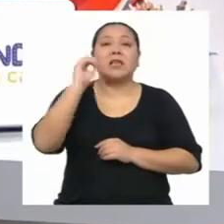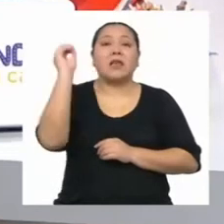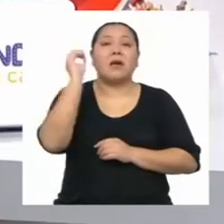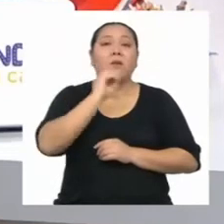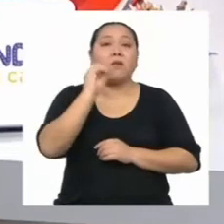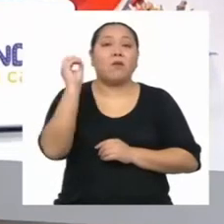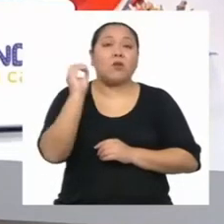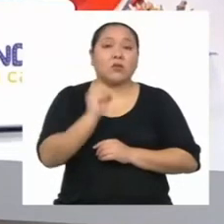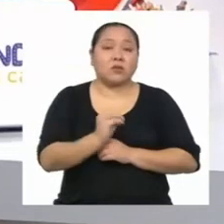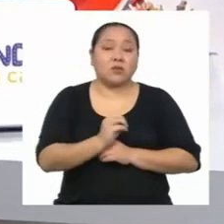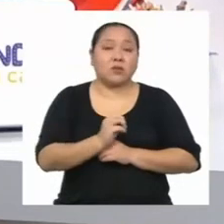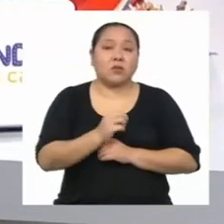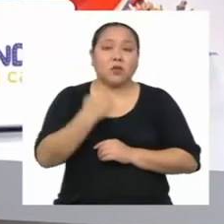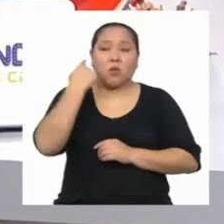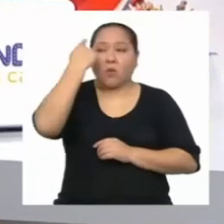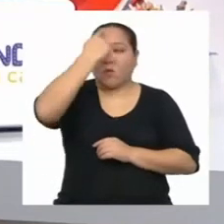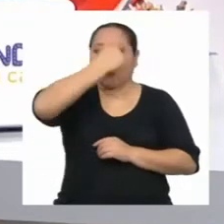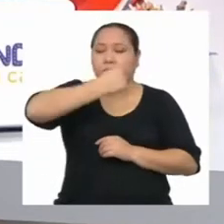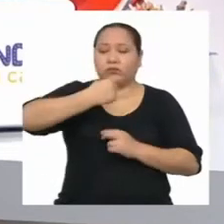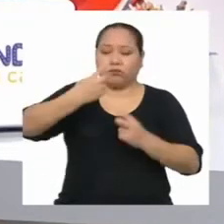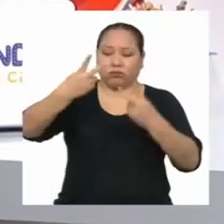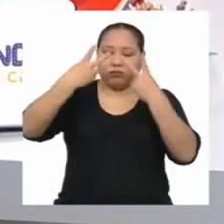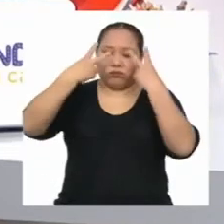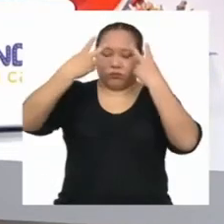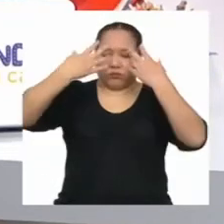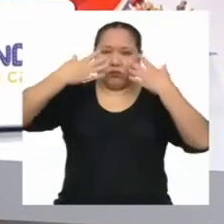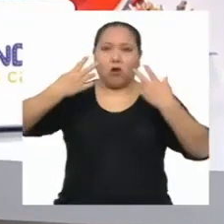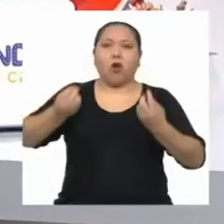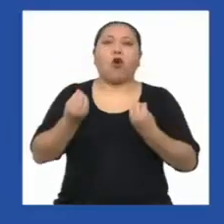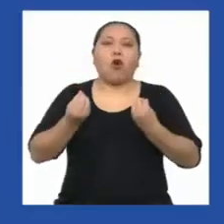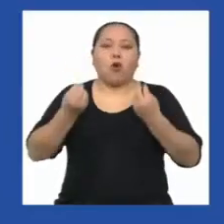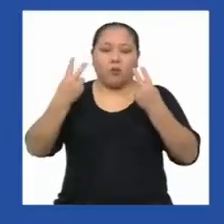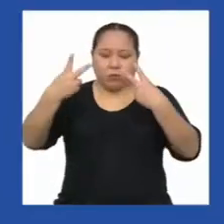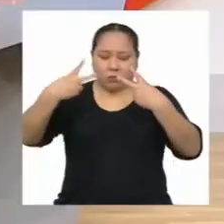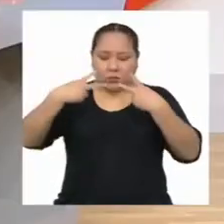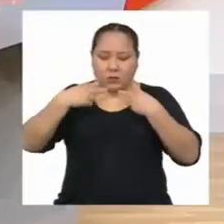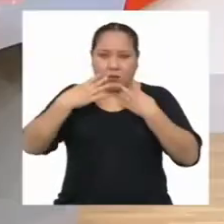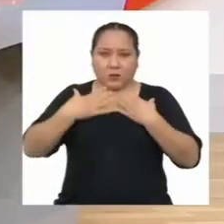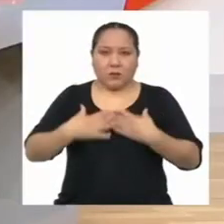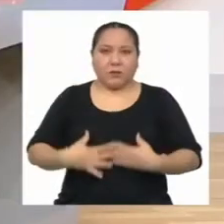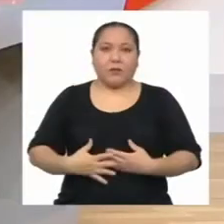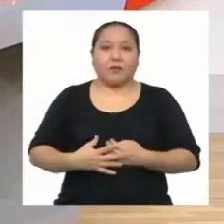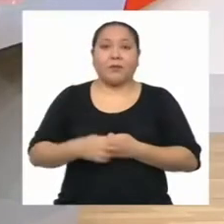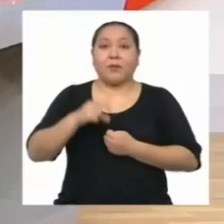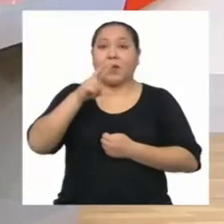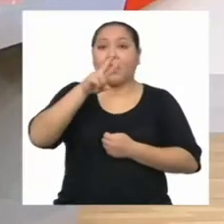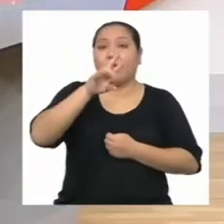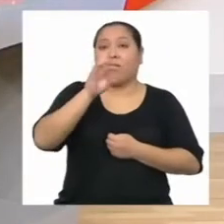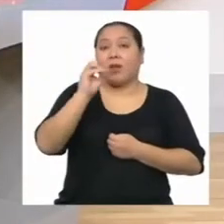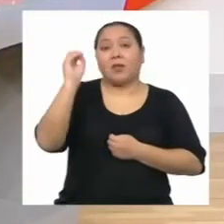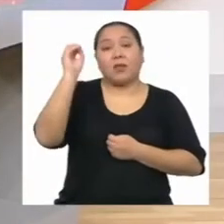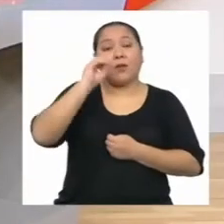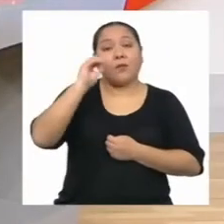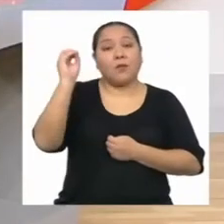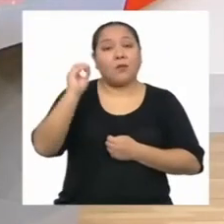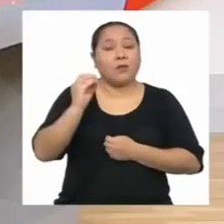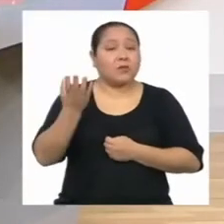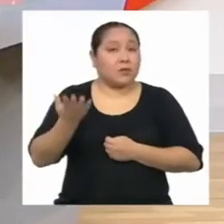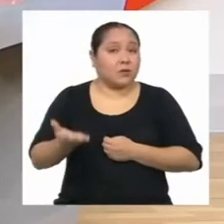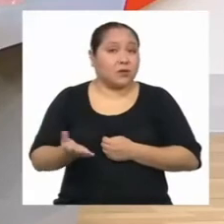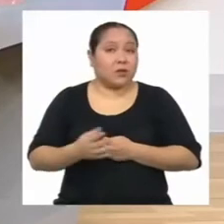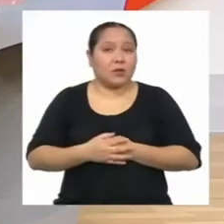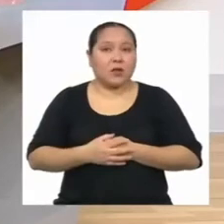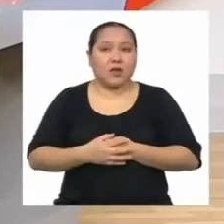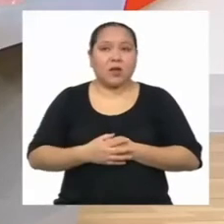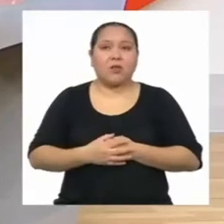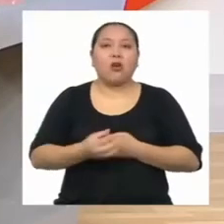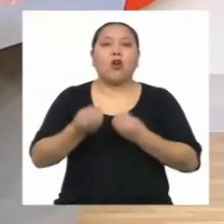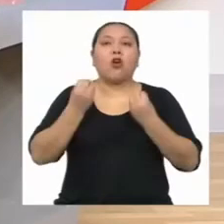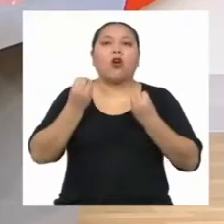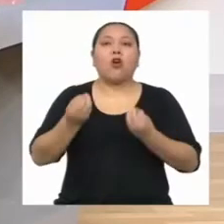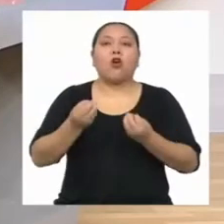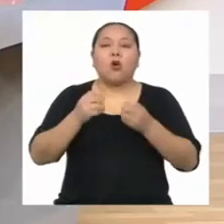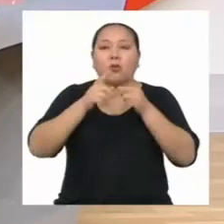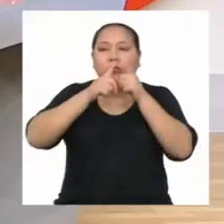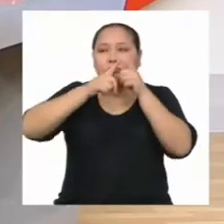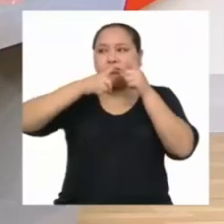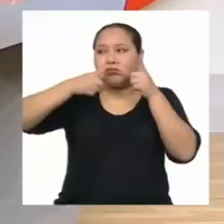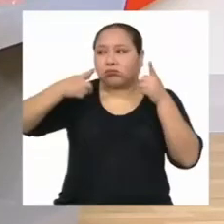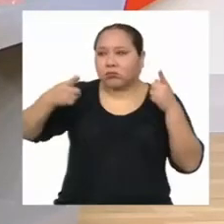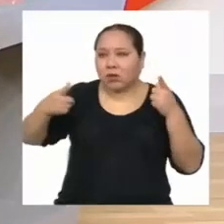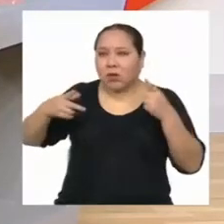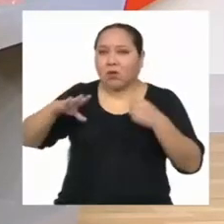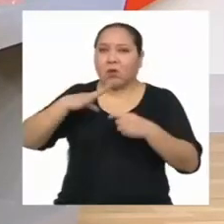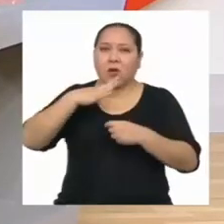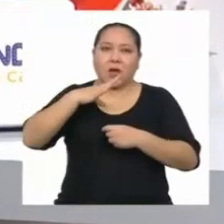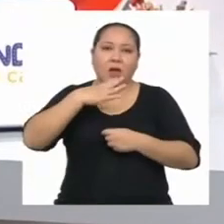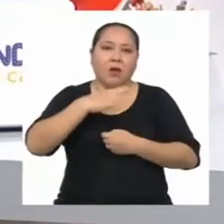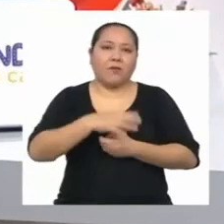60% es por rasgos faciales y o físicos. 20% es por forma, lengua en la